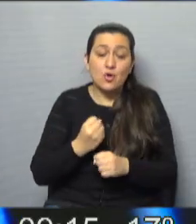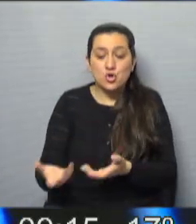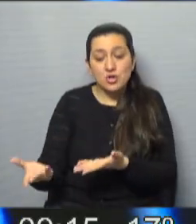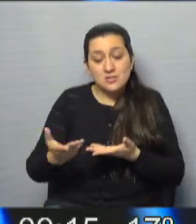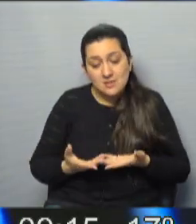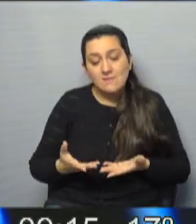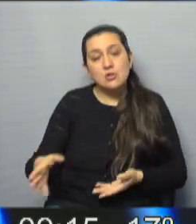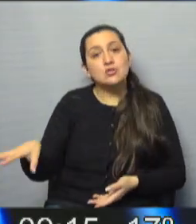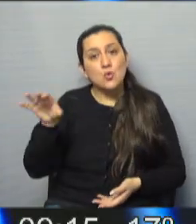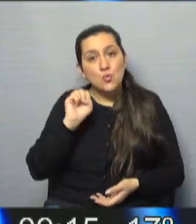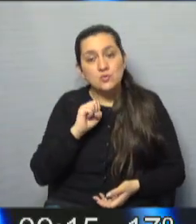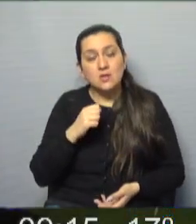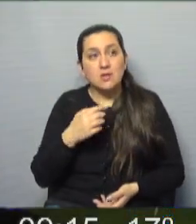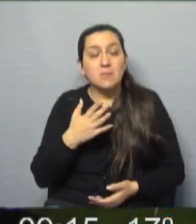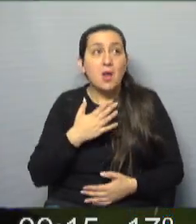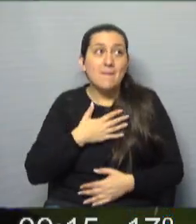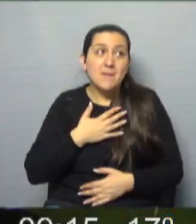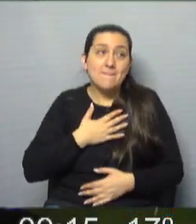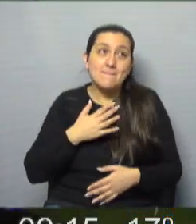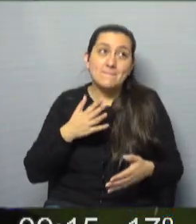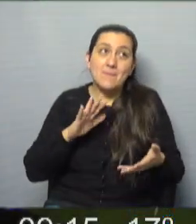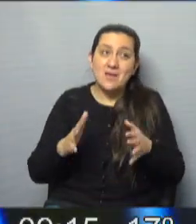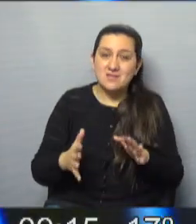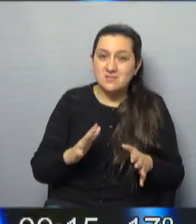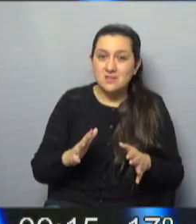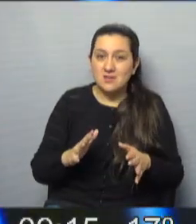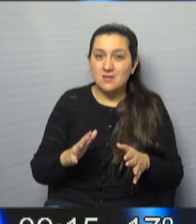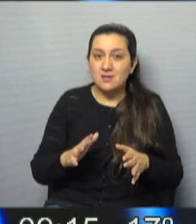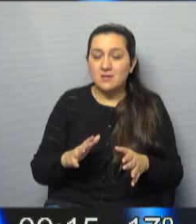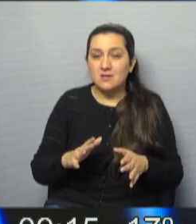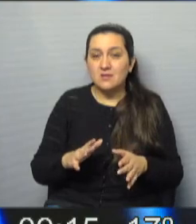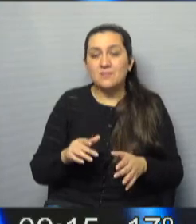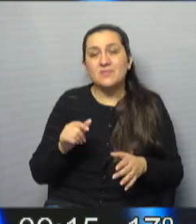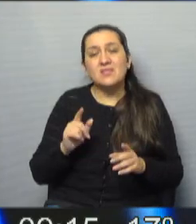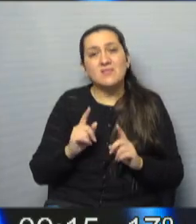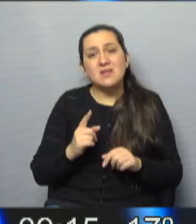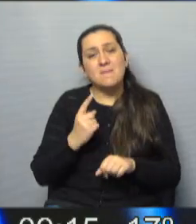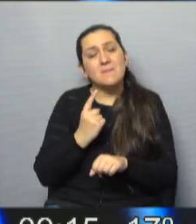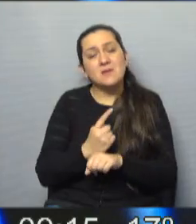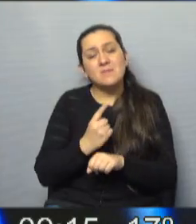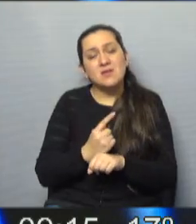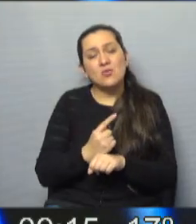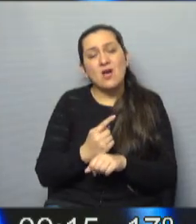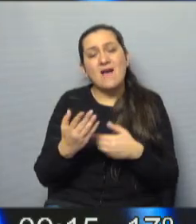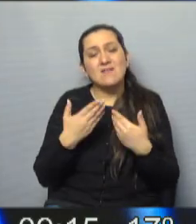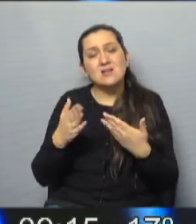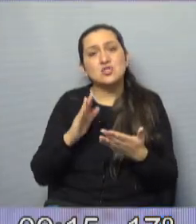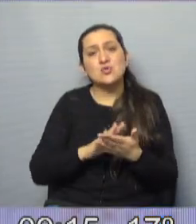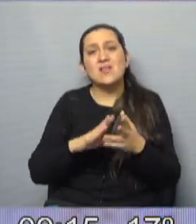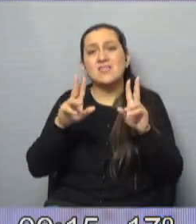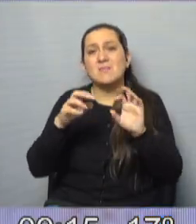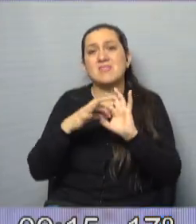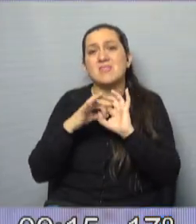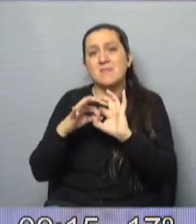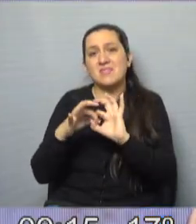me parece, yo tocando afuera, por supuesto, ¿no habría que justamente establecer primero el tema de dependencia para avanzar? No,